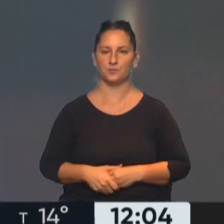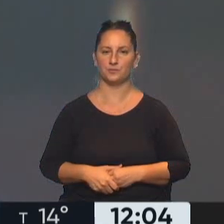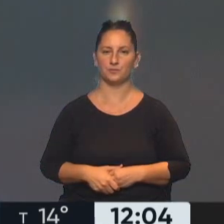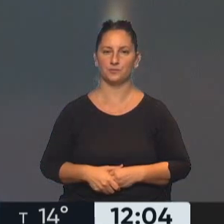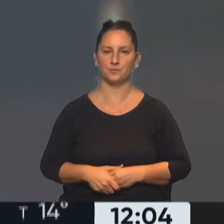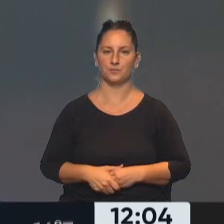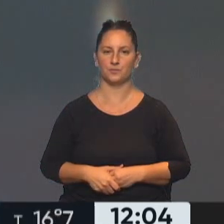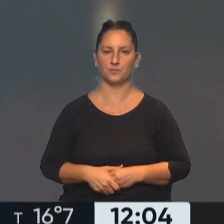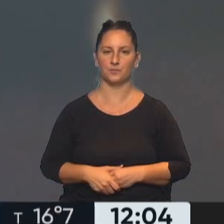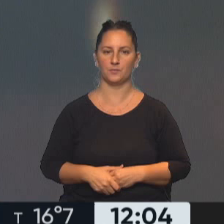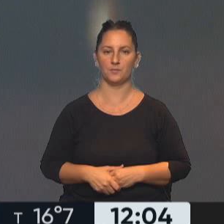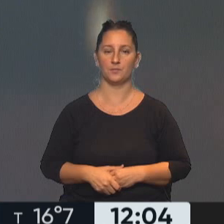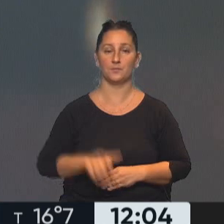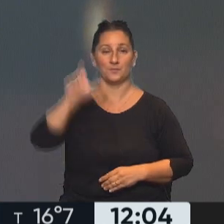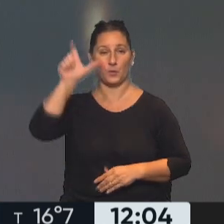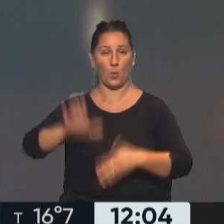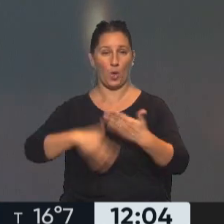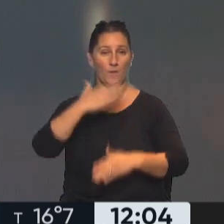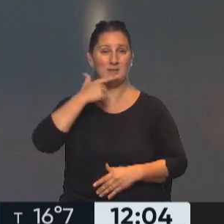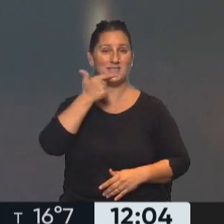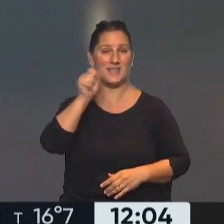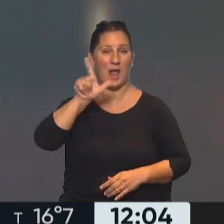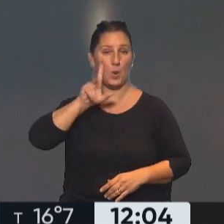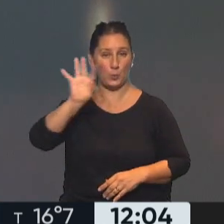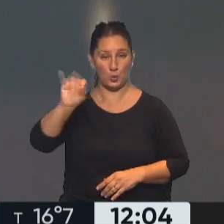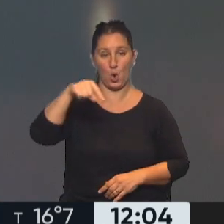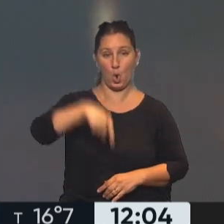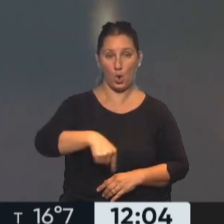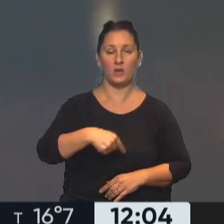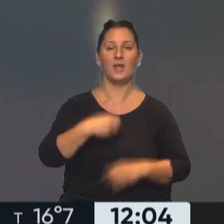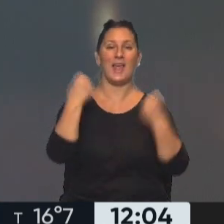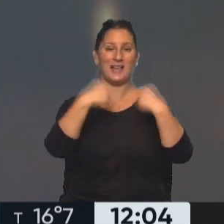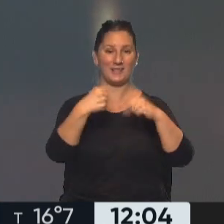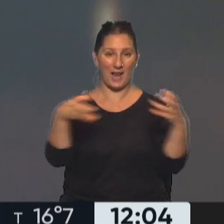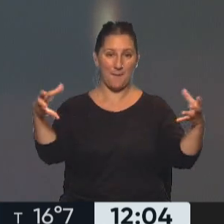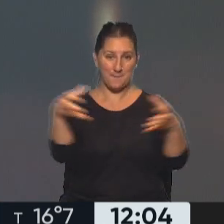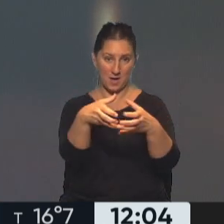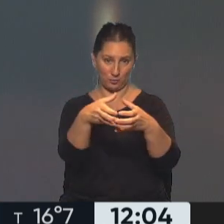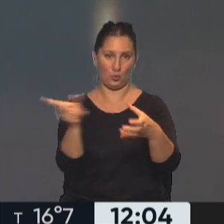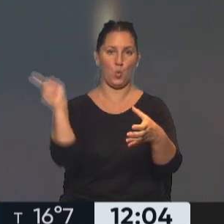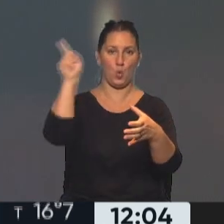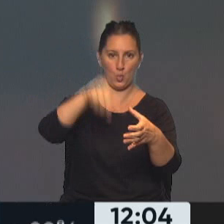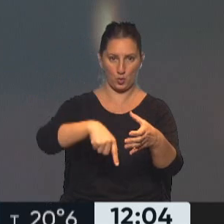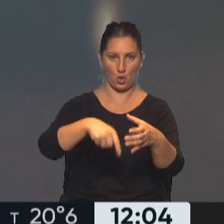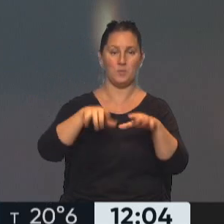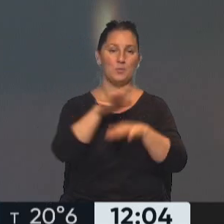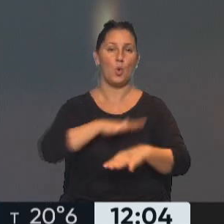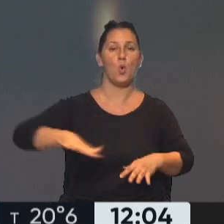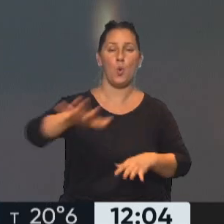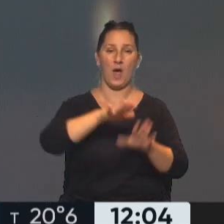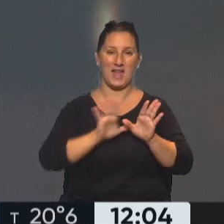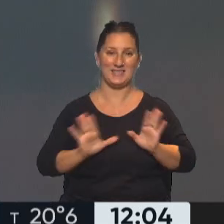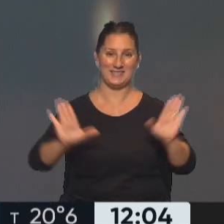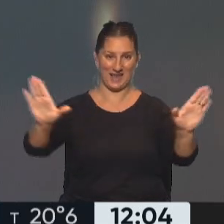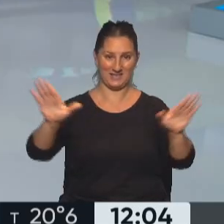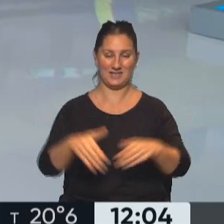y edgardo salió esta mañana este viernes santos volvió a entrenar con el equipo de boca en el predio que el club tiene en